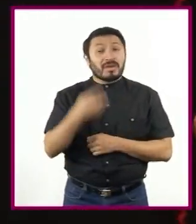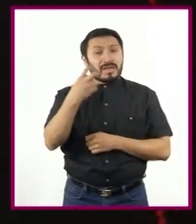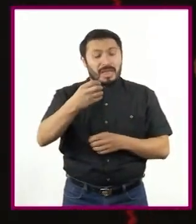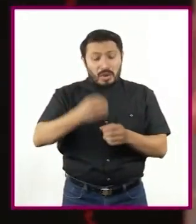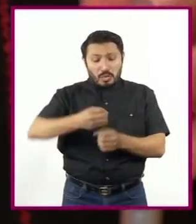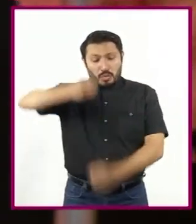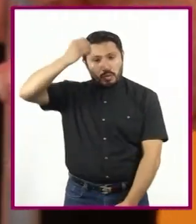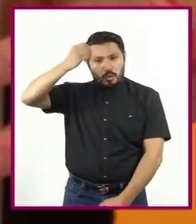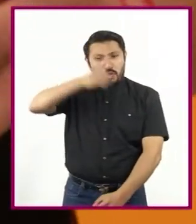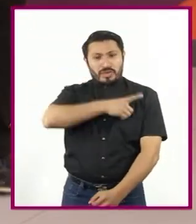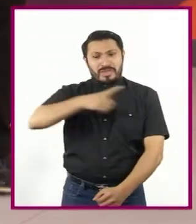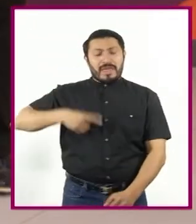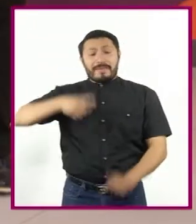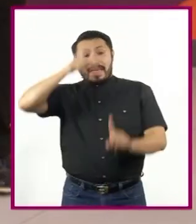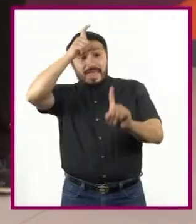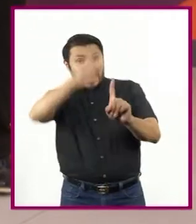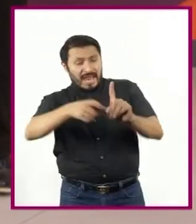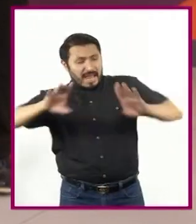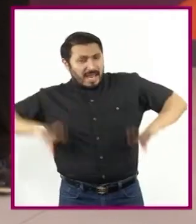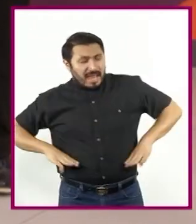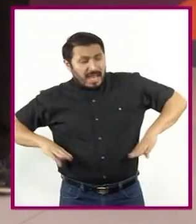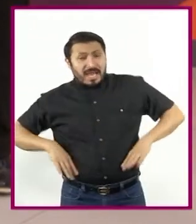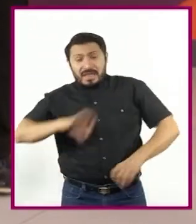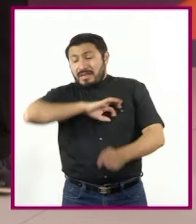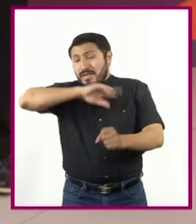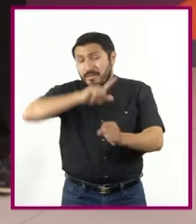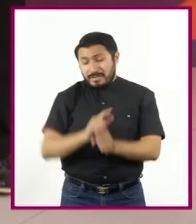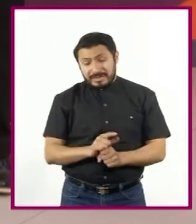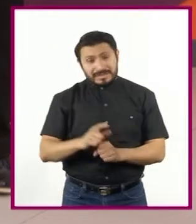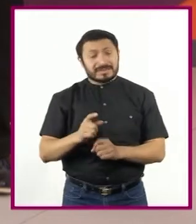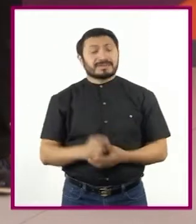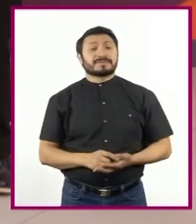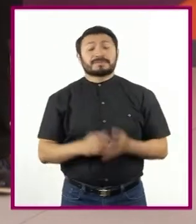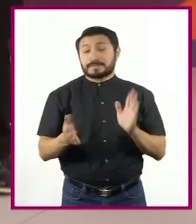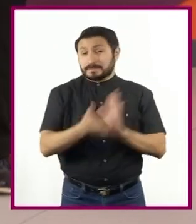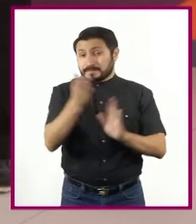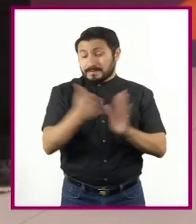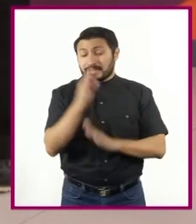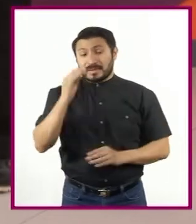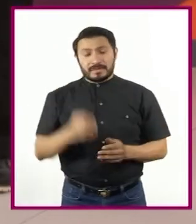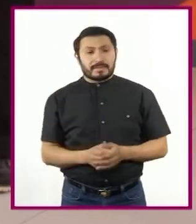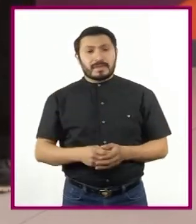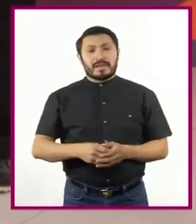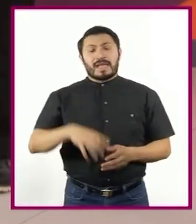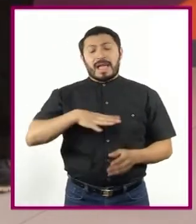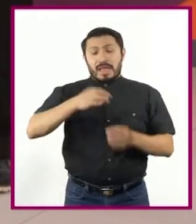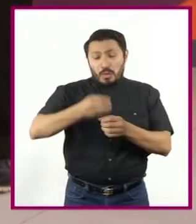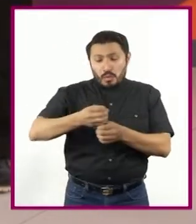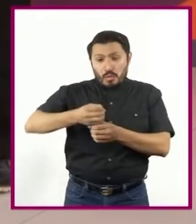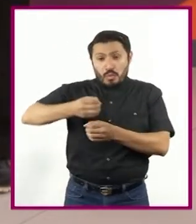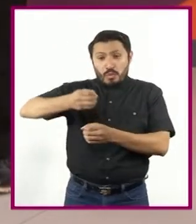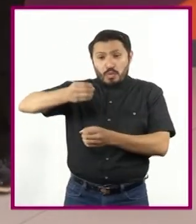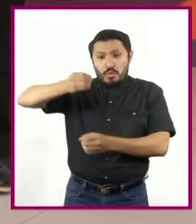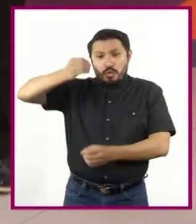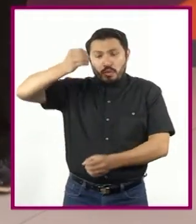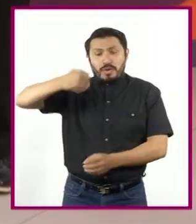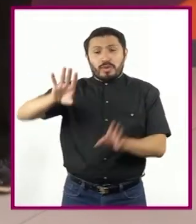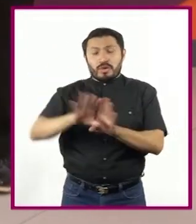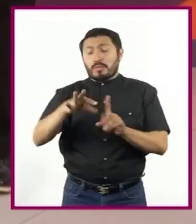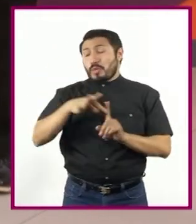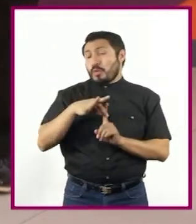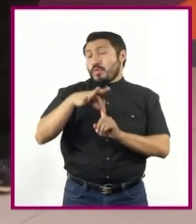tener características específicas en su diseño y estructura. Se trata de una vara delgada y larga que sirve de guía